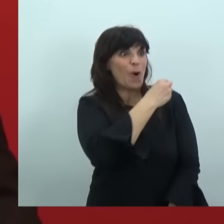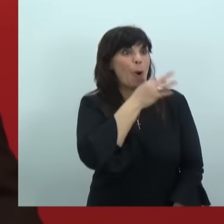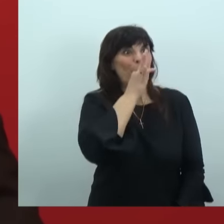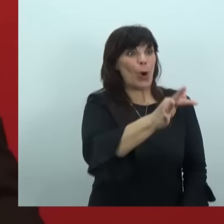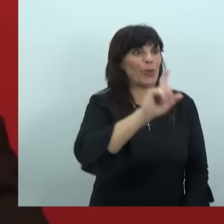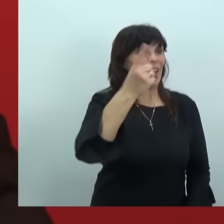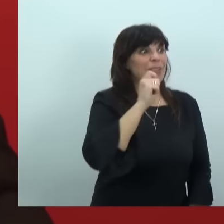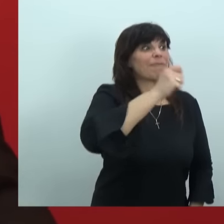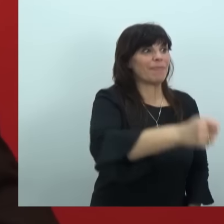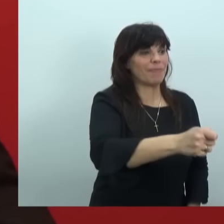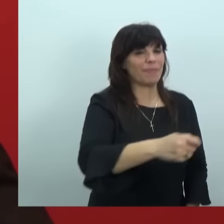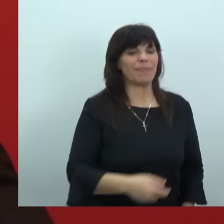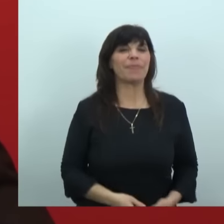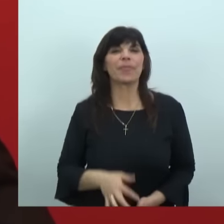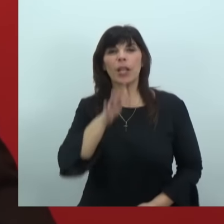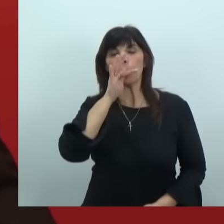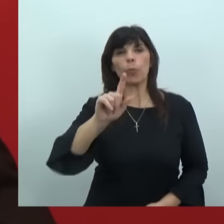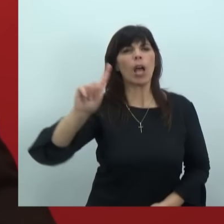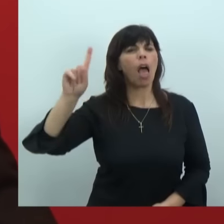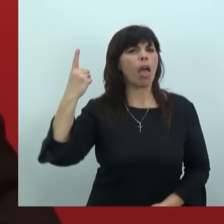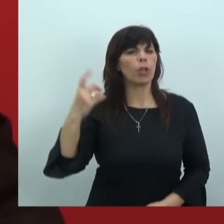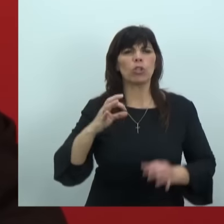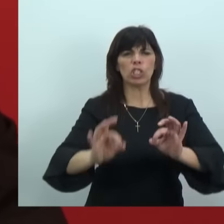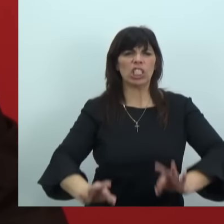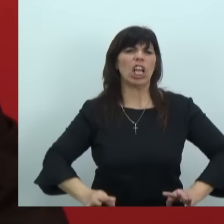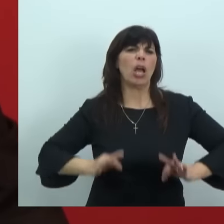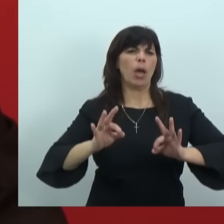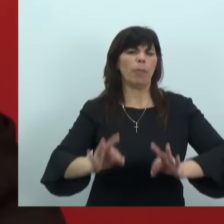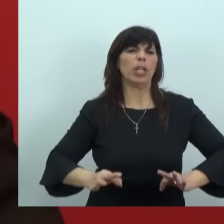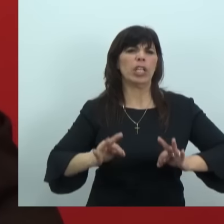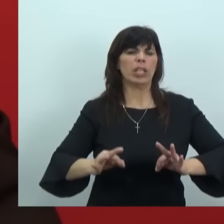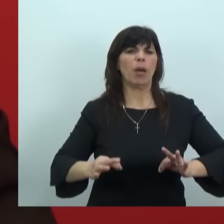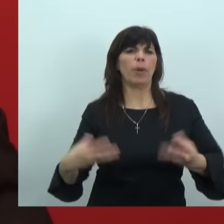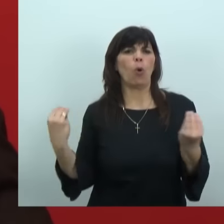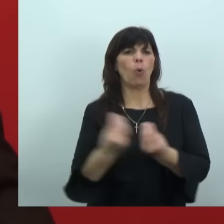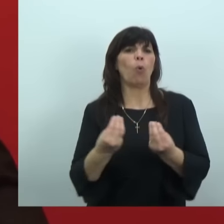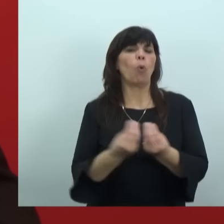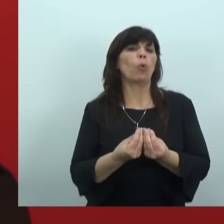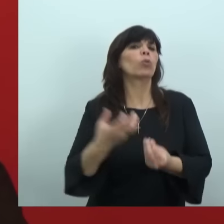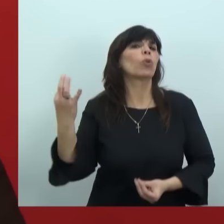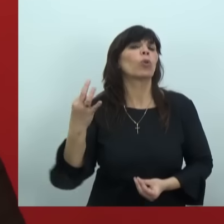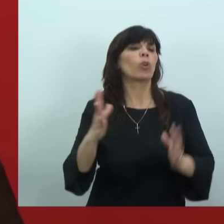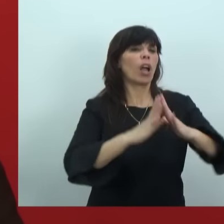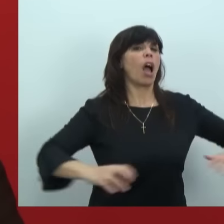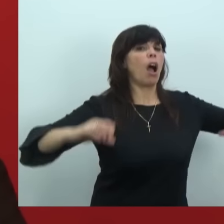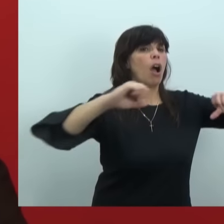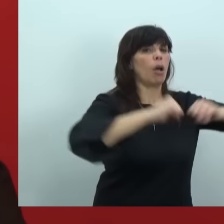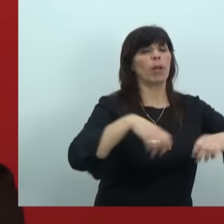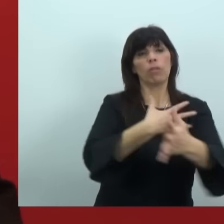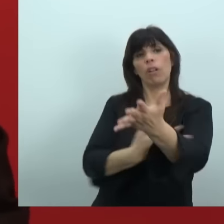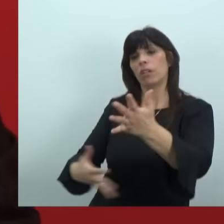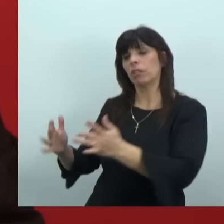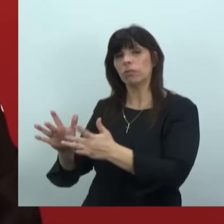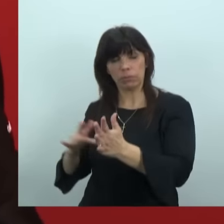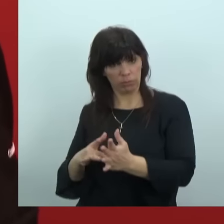Las promesas de Dios siempre son atadas al pacto y a la sangre de Jesucristo. Dios